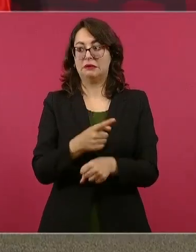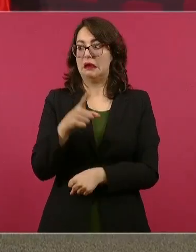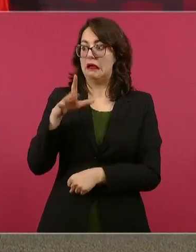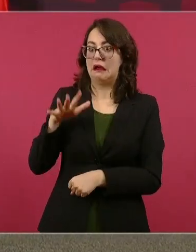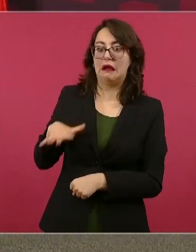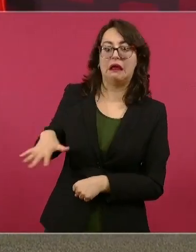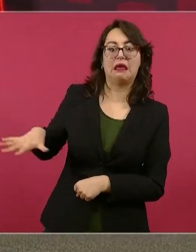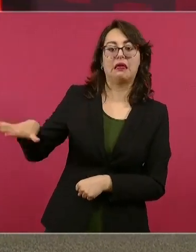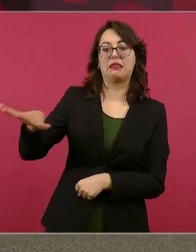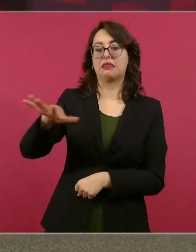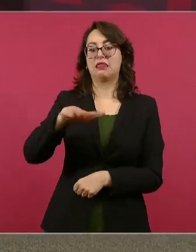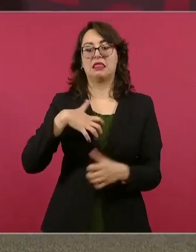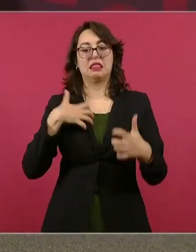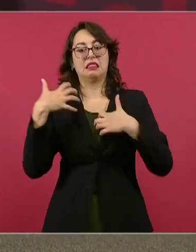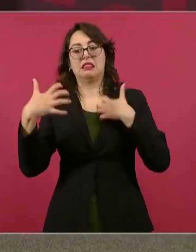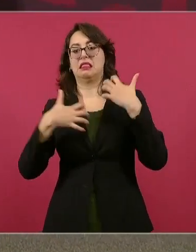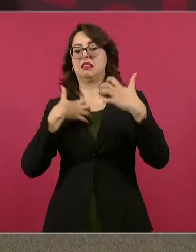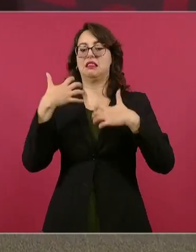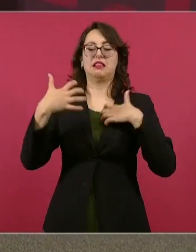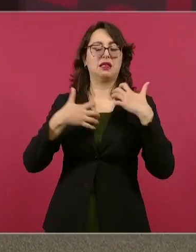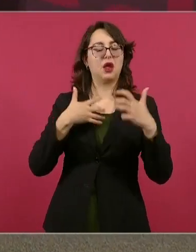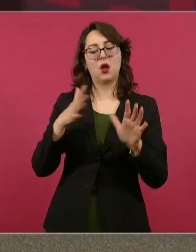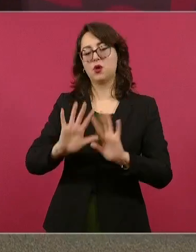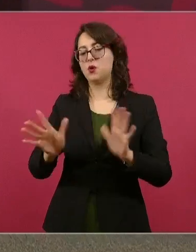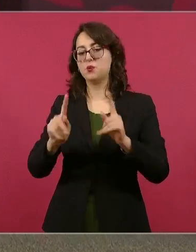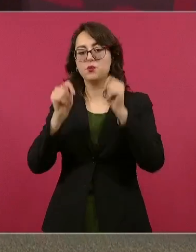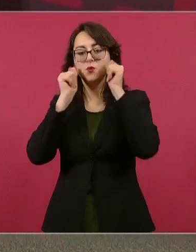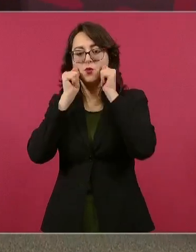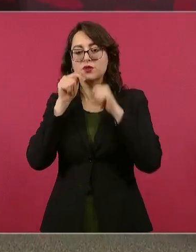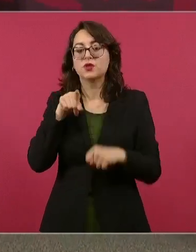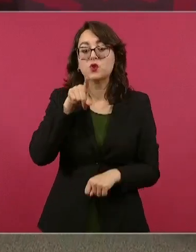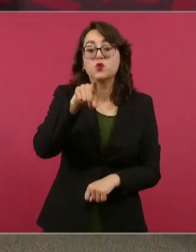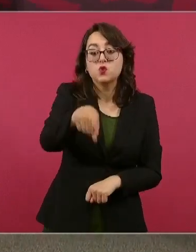haya motín emocional.